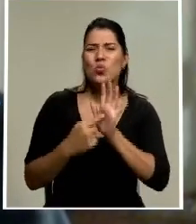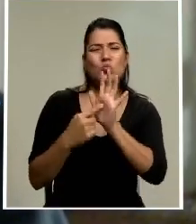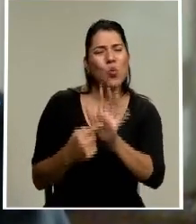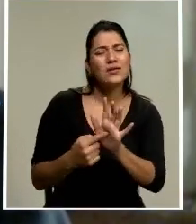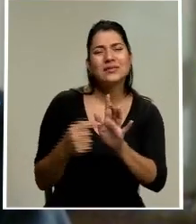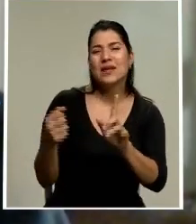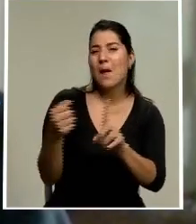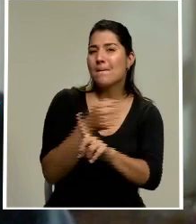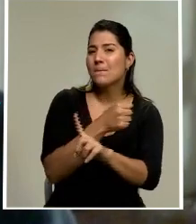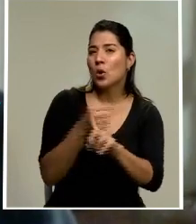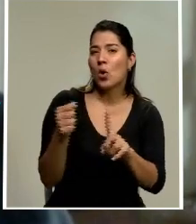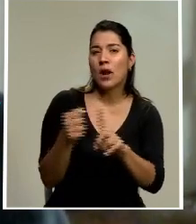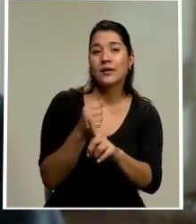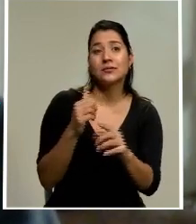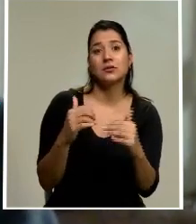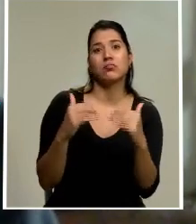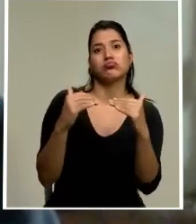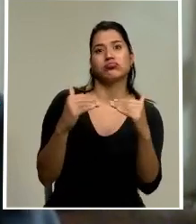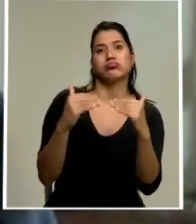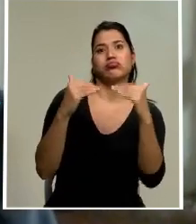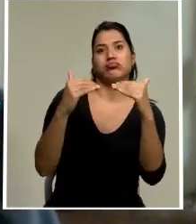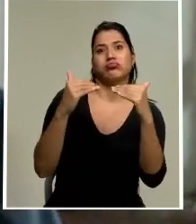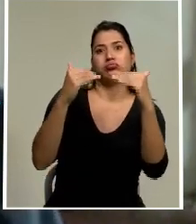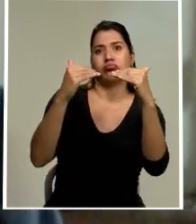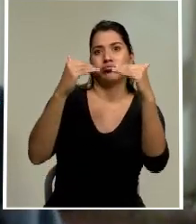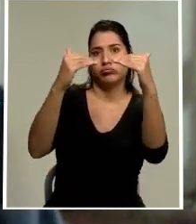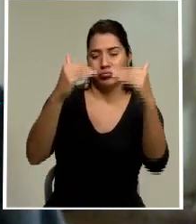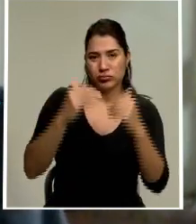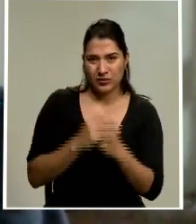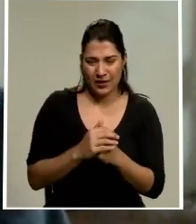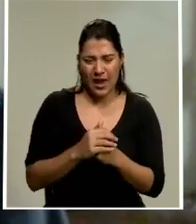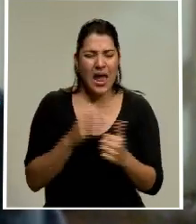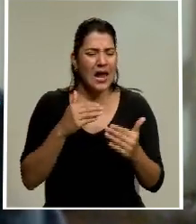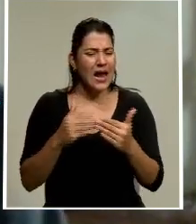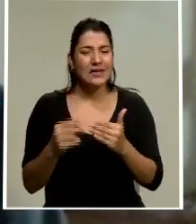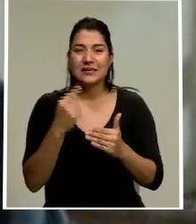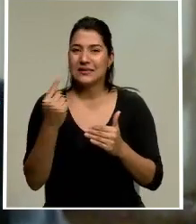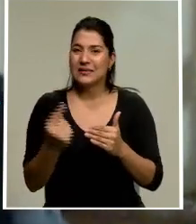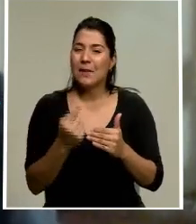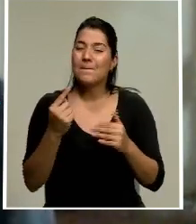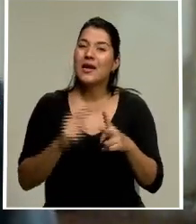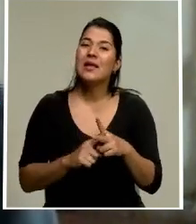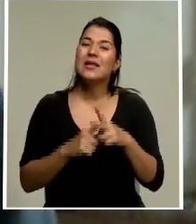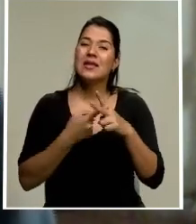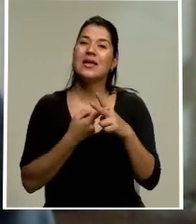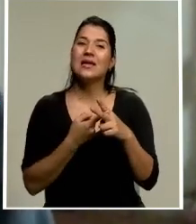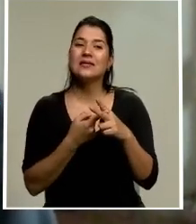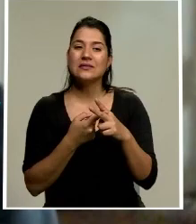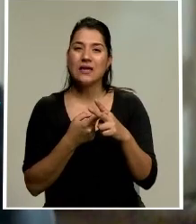violencia que se inicia generalmente en un